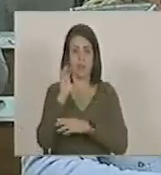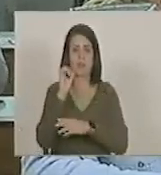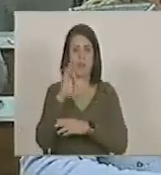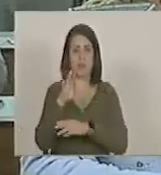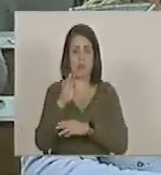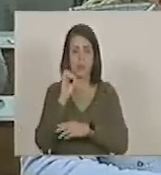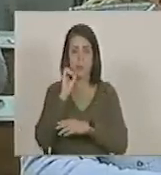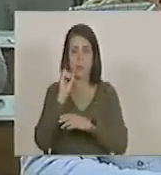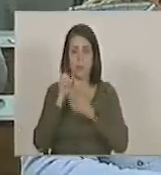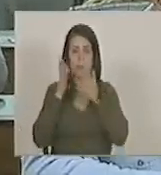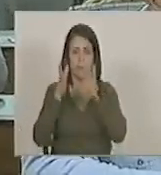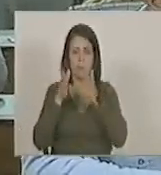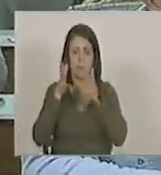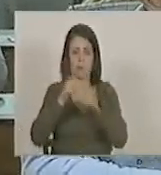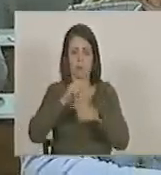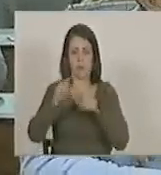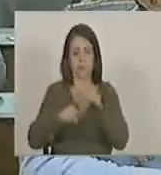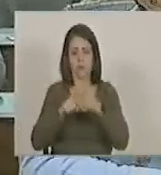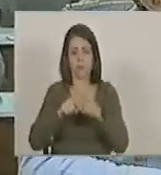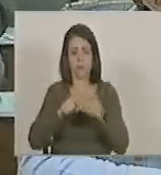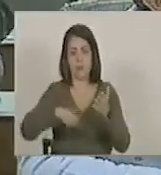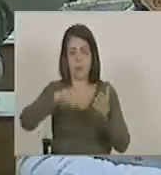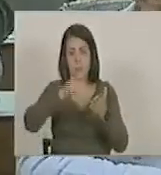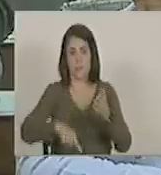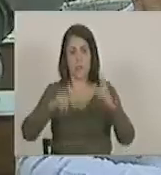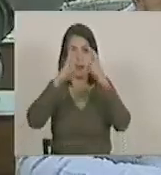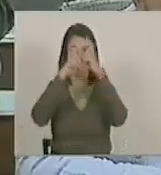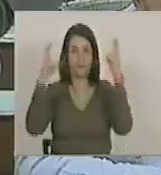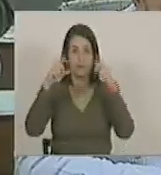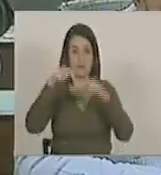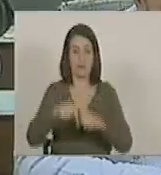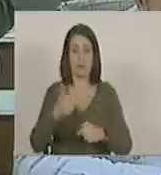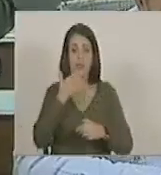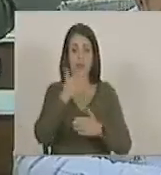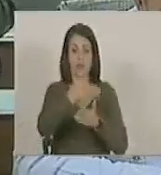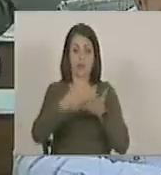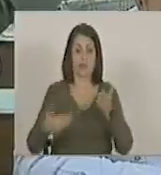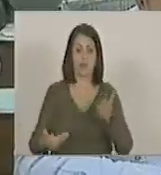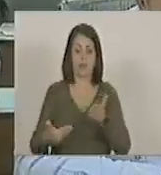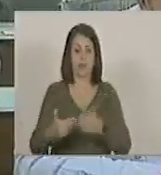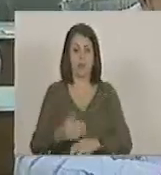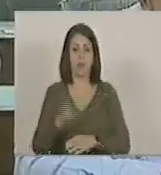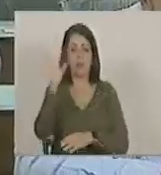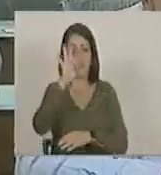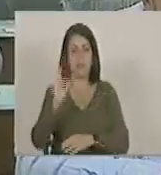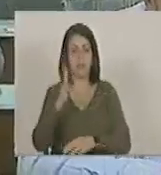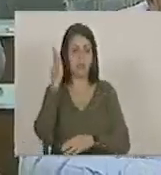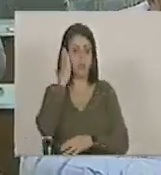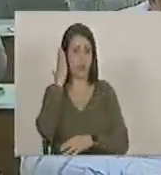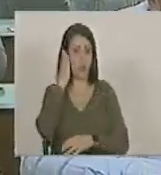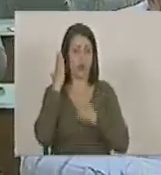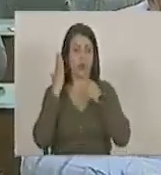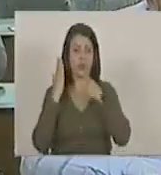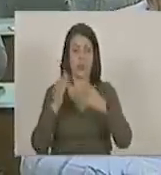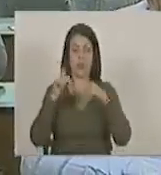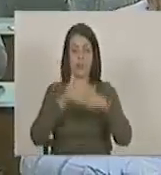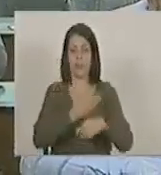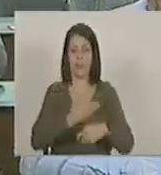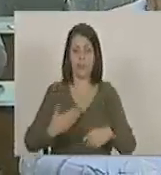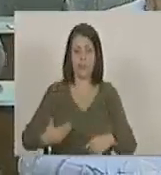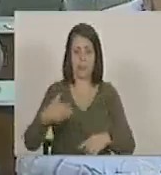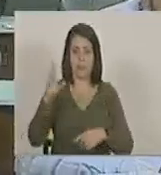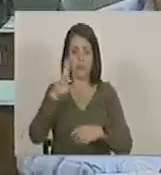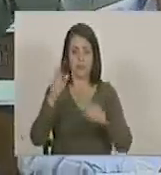Parlamento exhortemos a firmar ese lema de este año que propuso la Federación de Sordos, desde el presidente